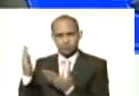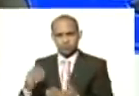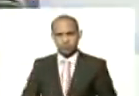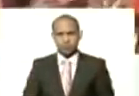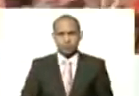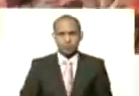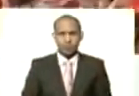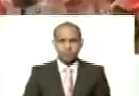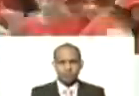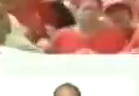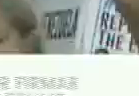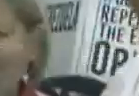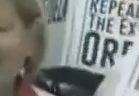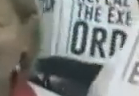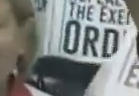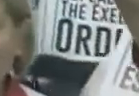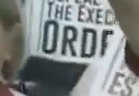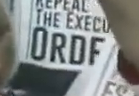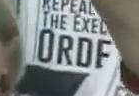video.